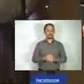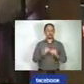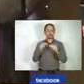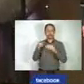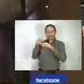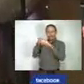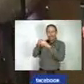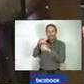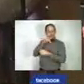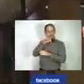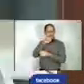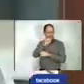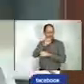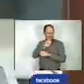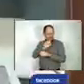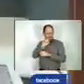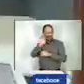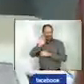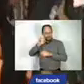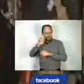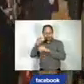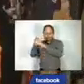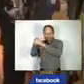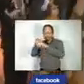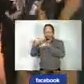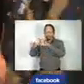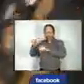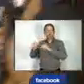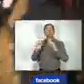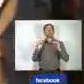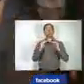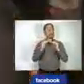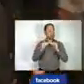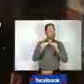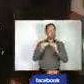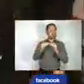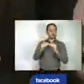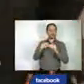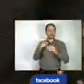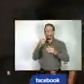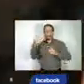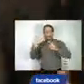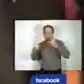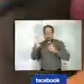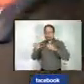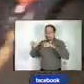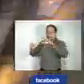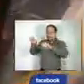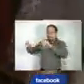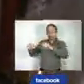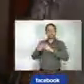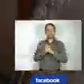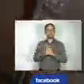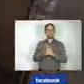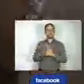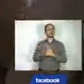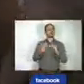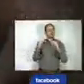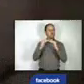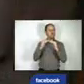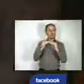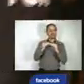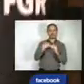plazos fijos. También se han incautado 42 vehículos, se ha realizado la intervención